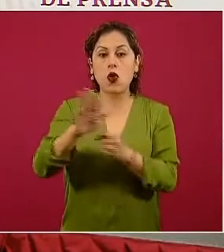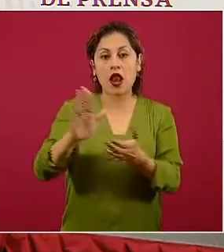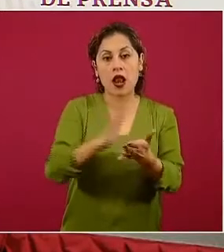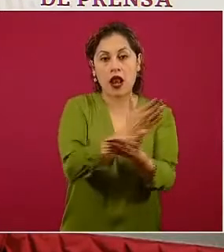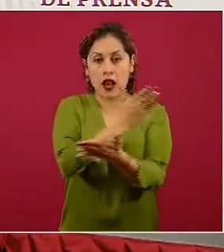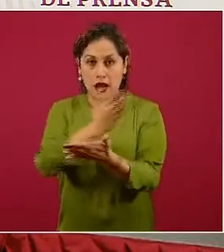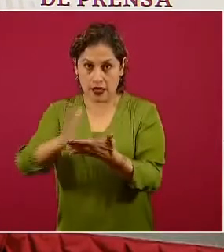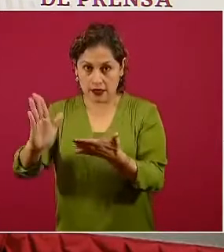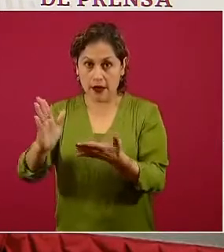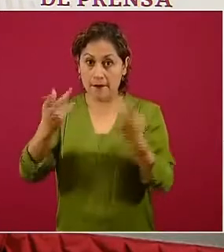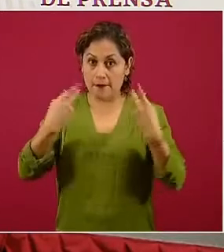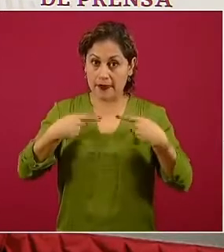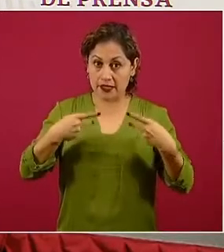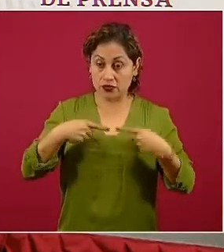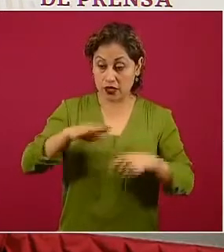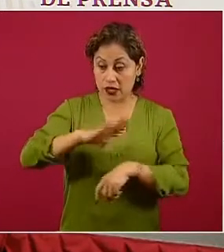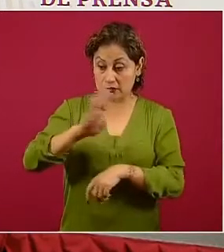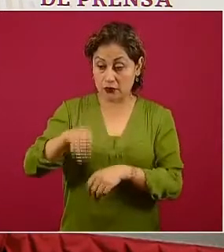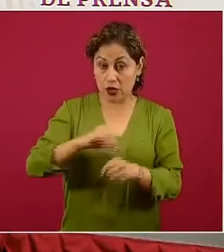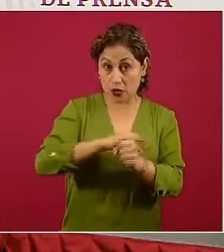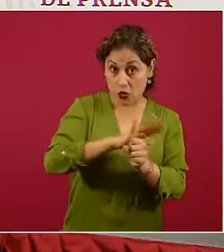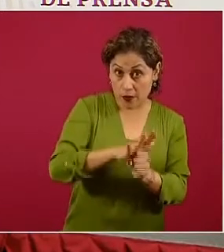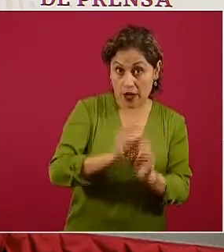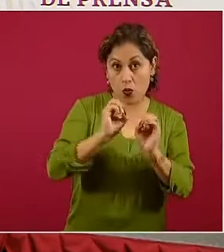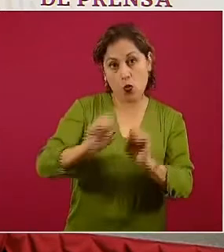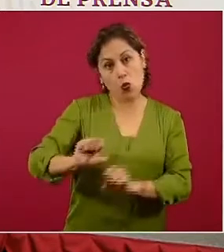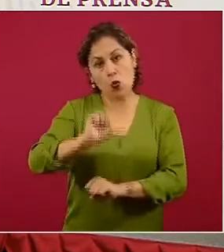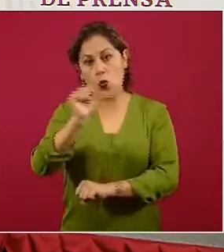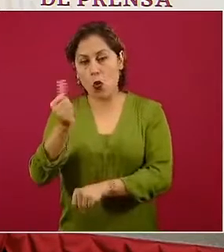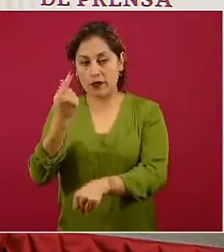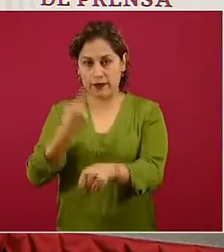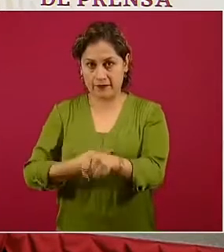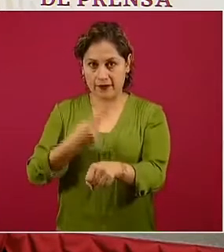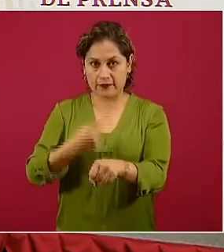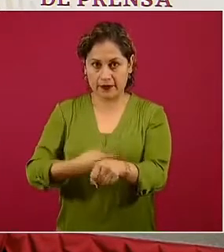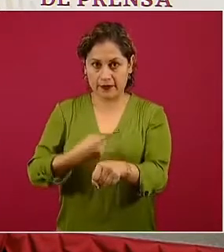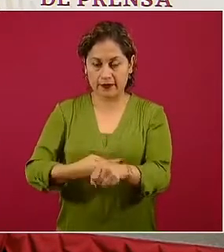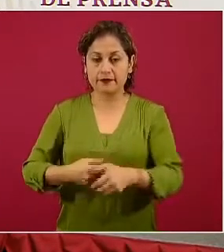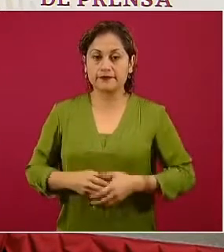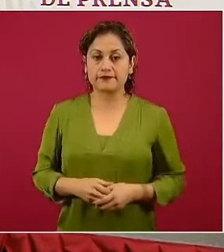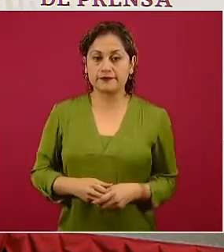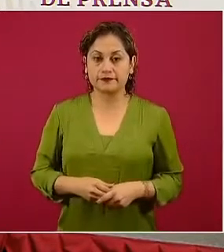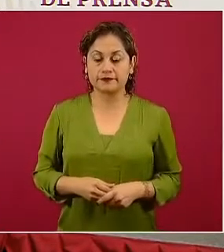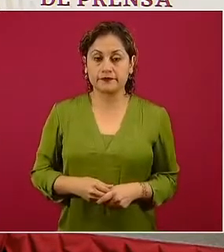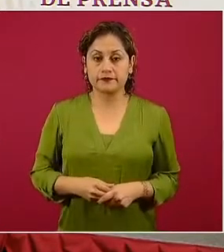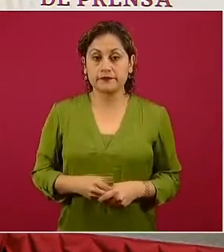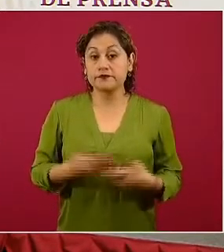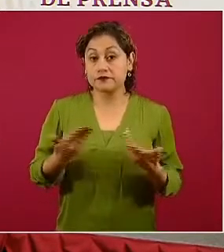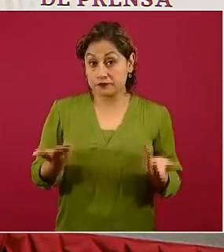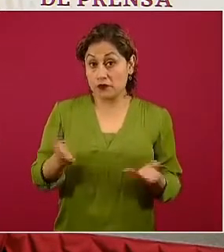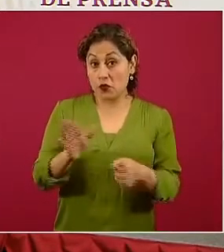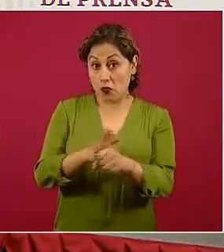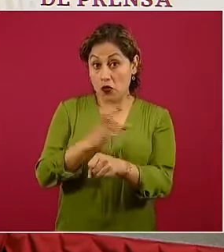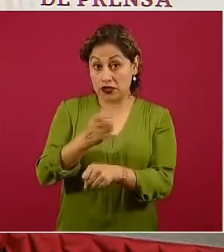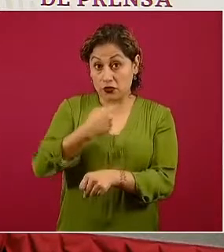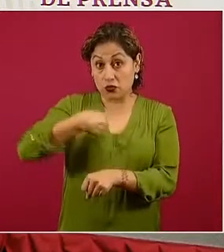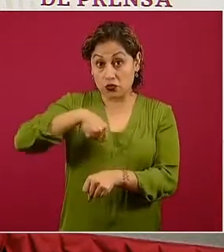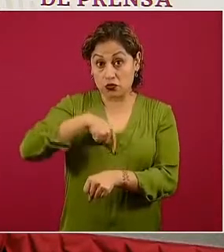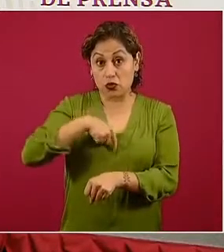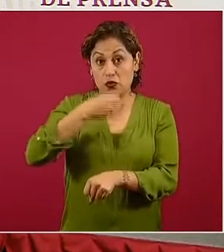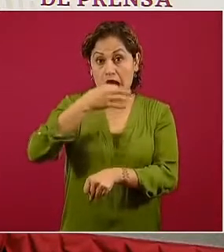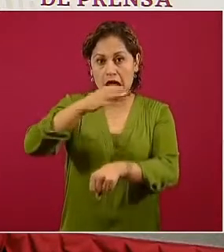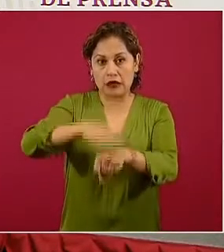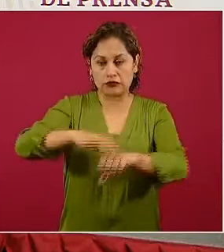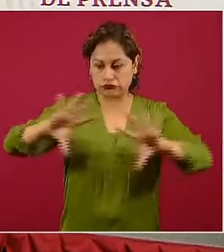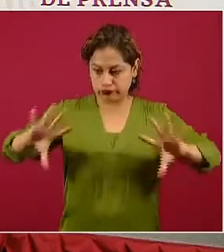de ser un caso, y en este caso una defunción confirmada por COVID-19. Entonces tomamos todo el grupo de